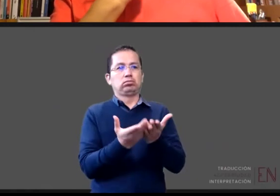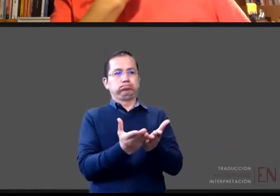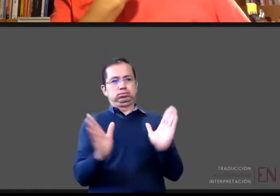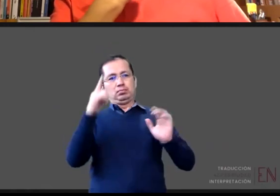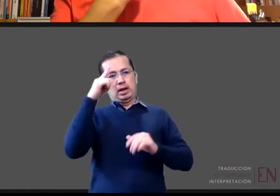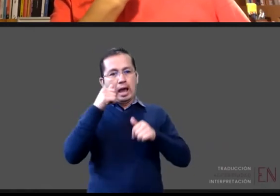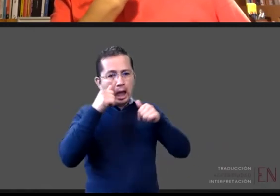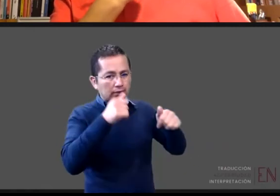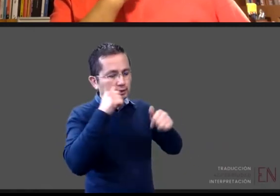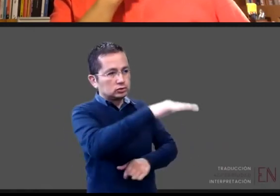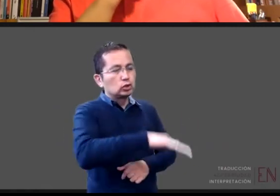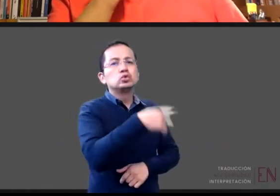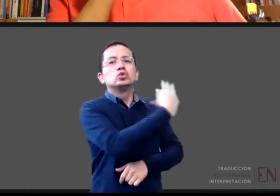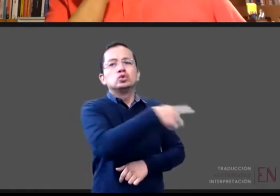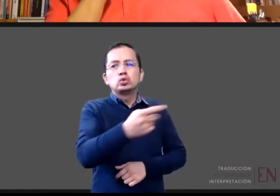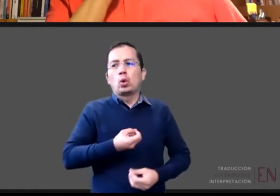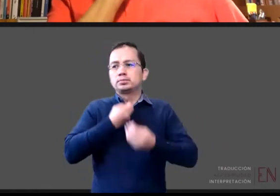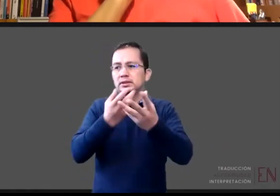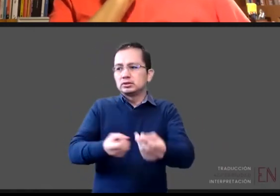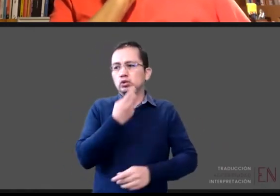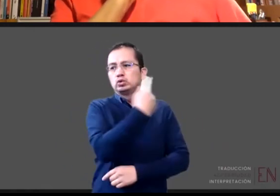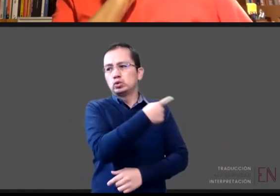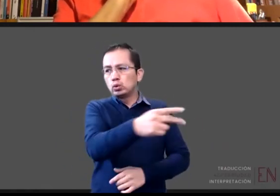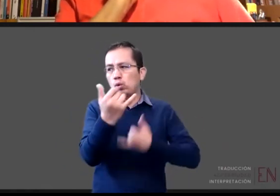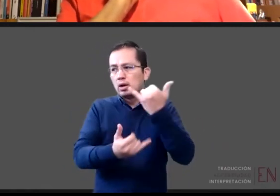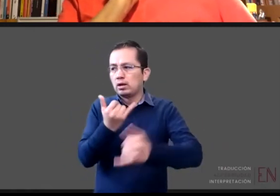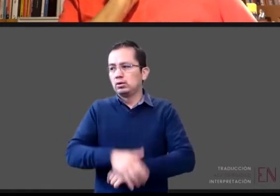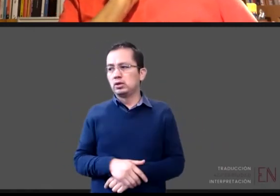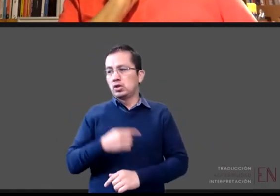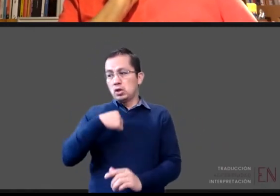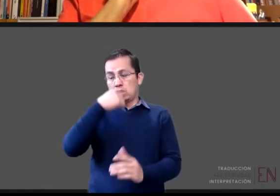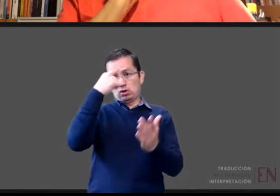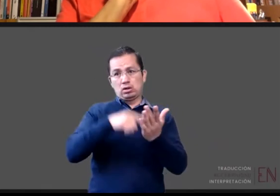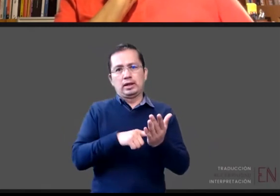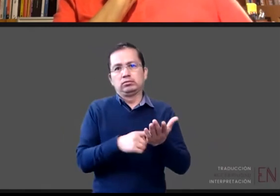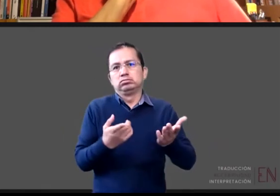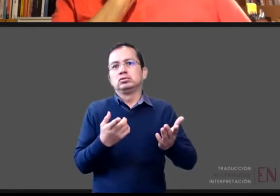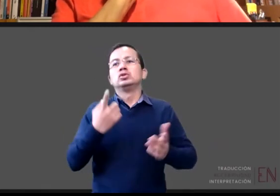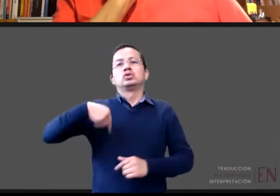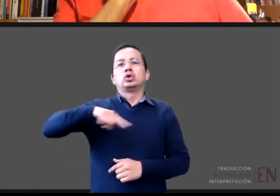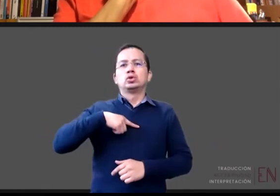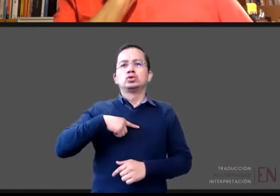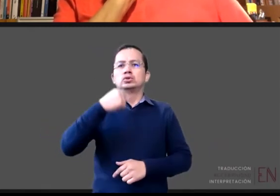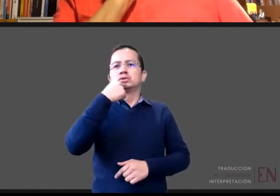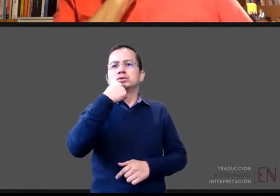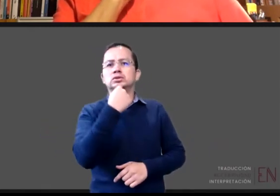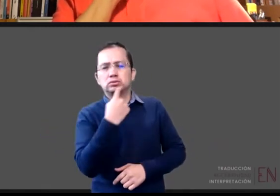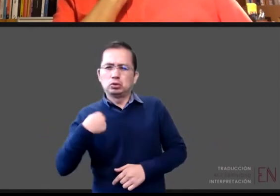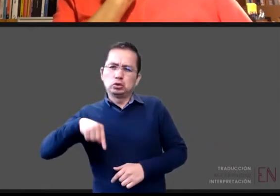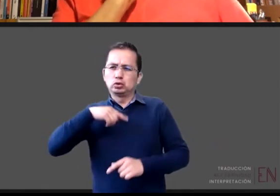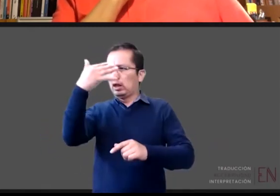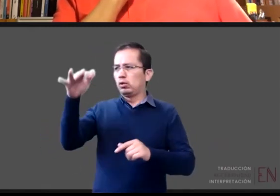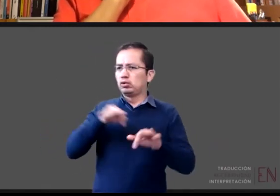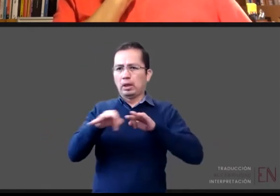estos webinars. Y entonces, creo que a veces las personas que trabajamos por las niñas y los niños, pues no hablamos con las niñas y los niños, ¿no? Y